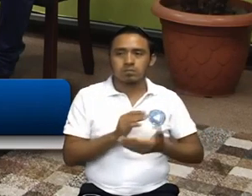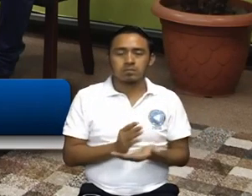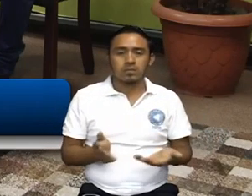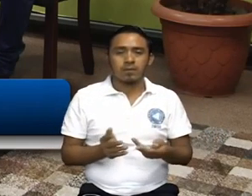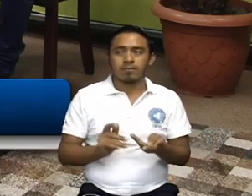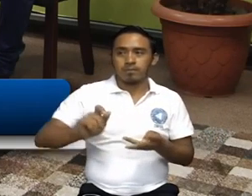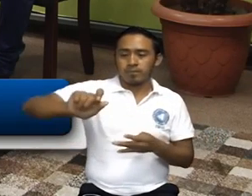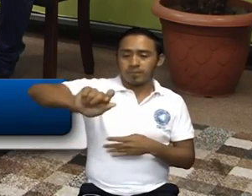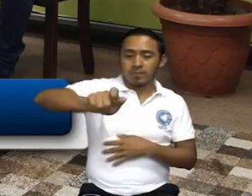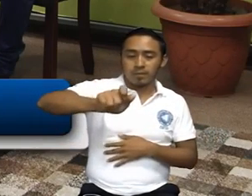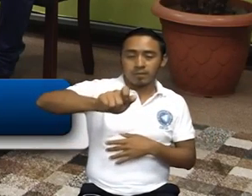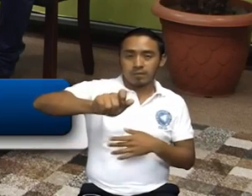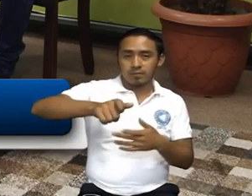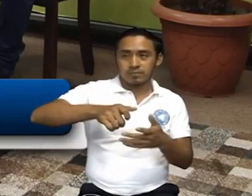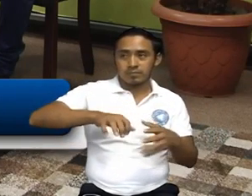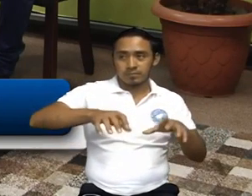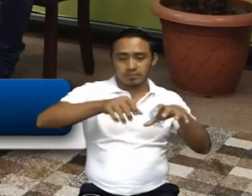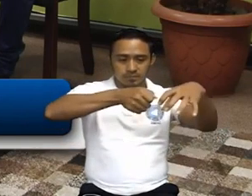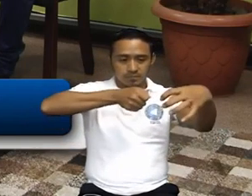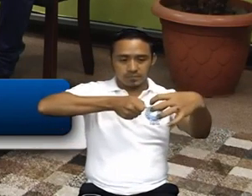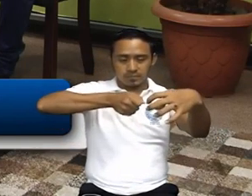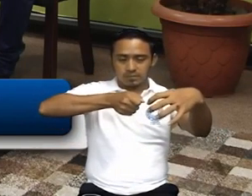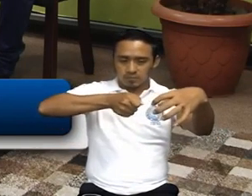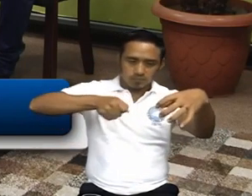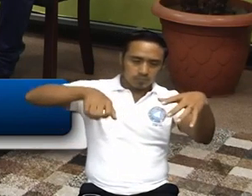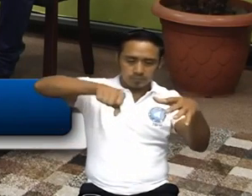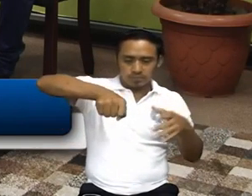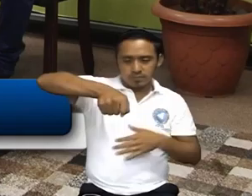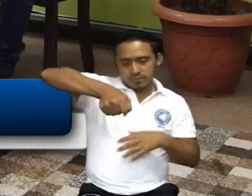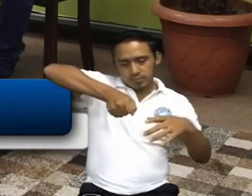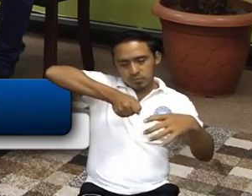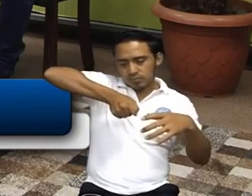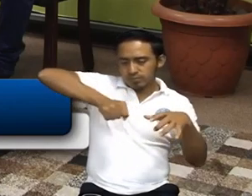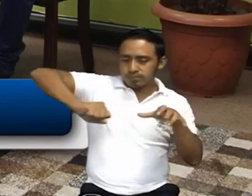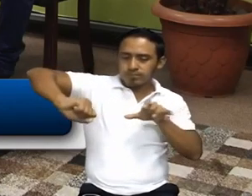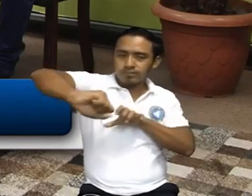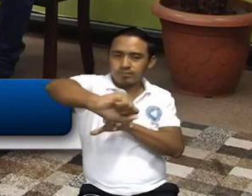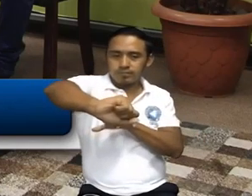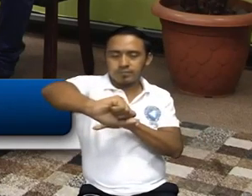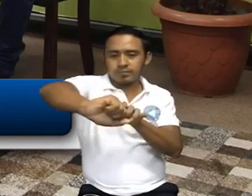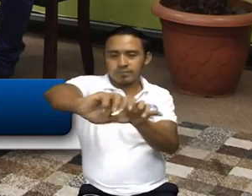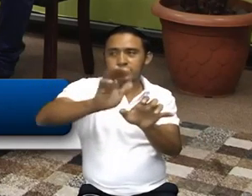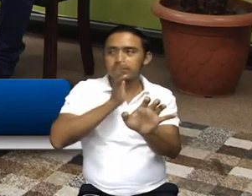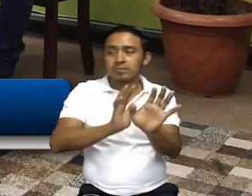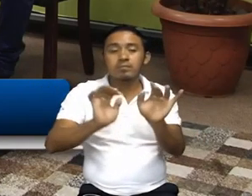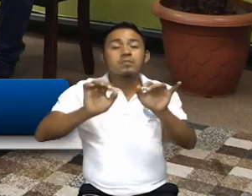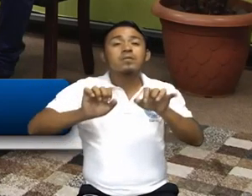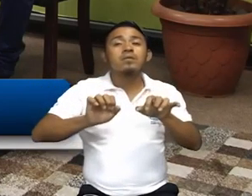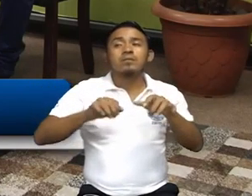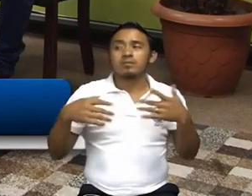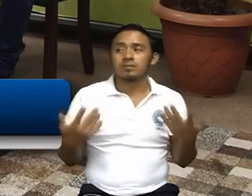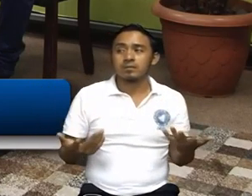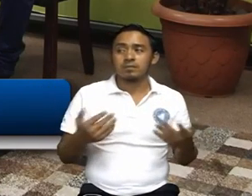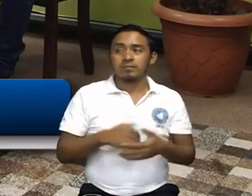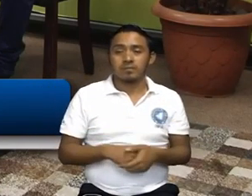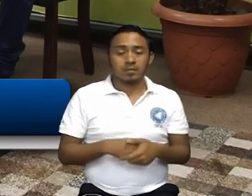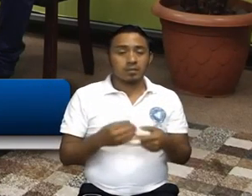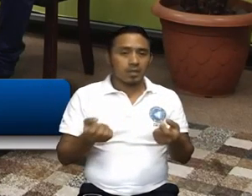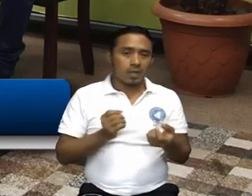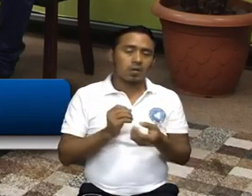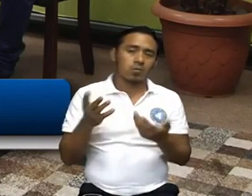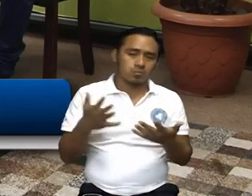las manecillas de la paila hacia el lado de afuera, hay que ponerla hacia adentro, porque hay varios quemadores, hay cocinas que tienen